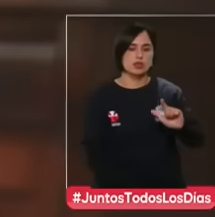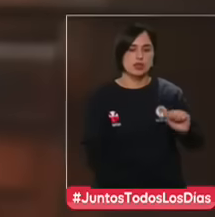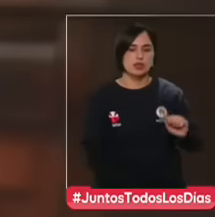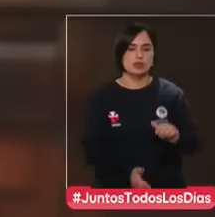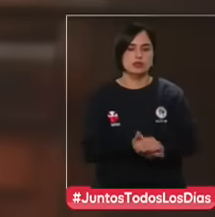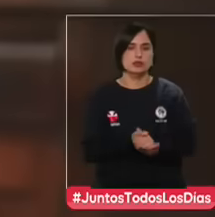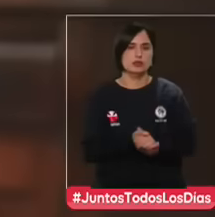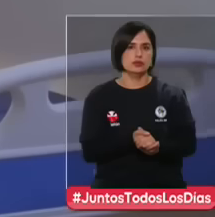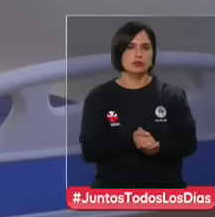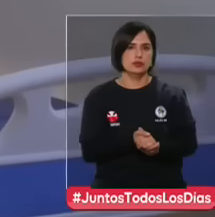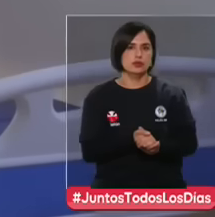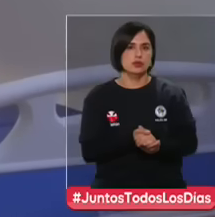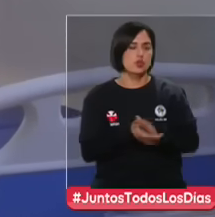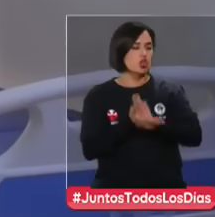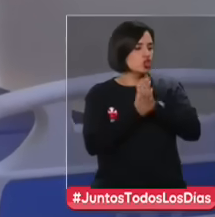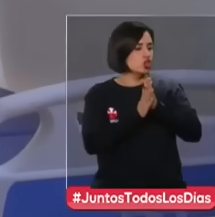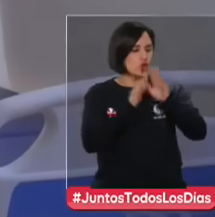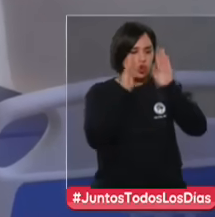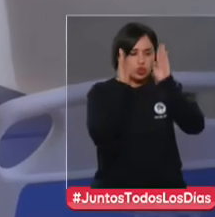Todo es en torno a ella.